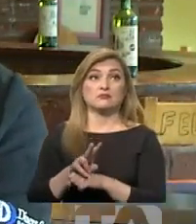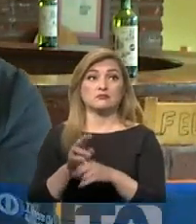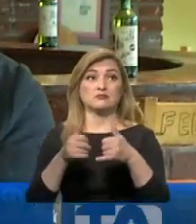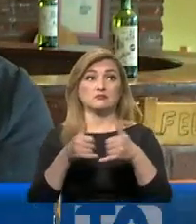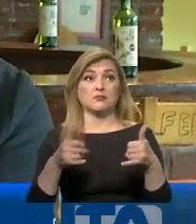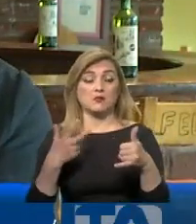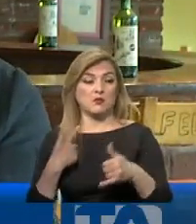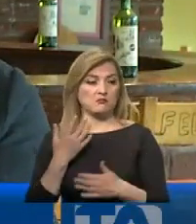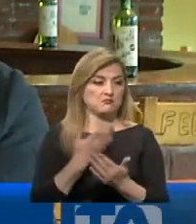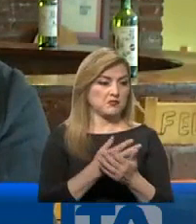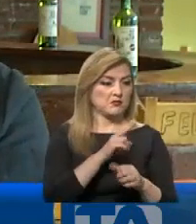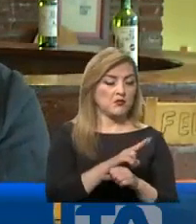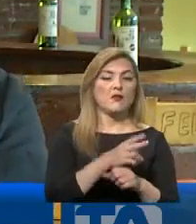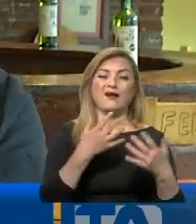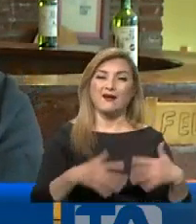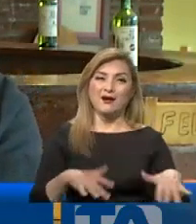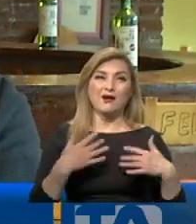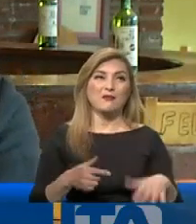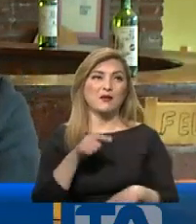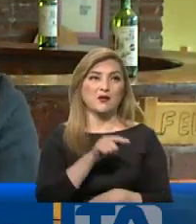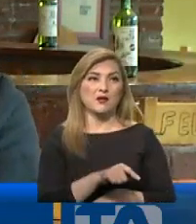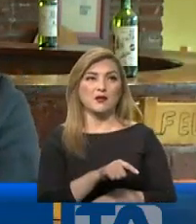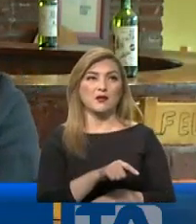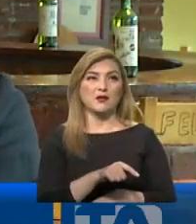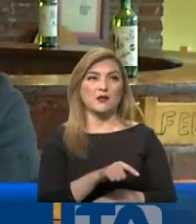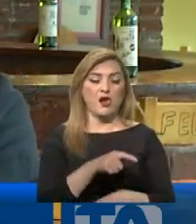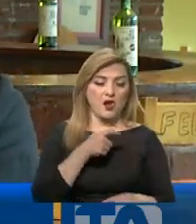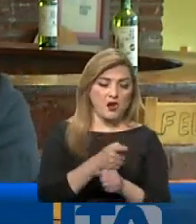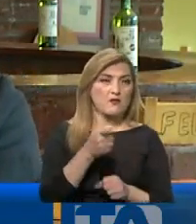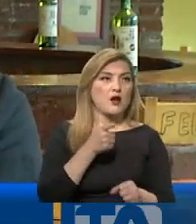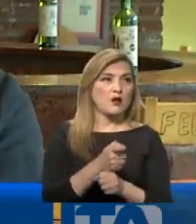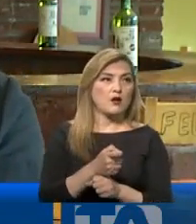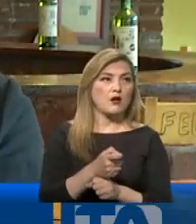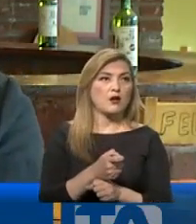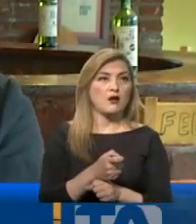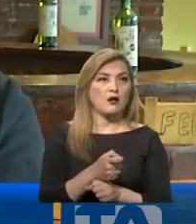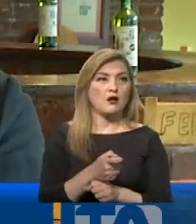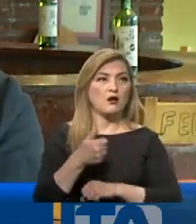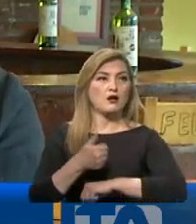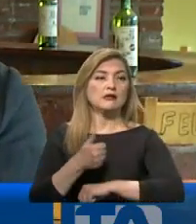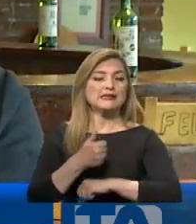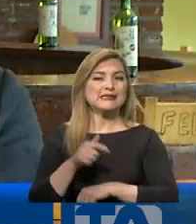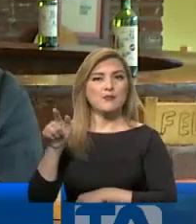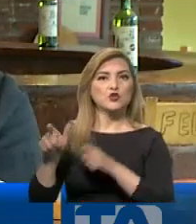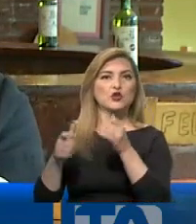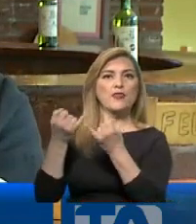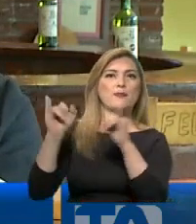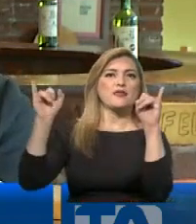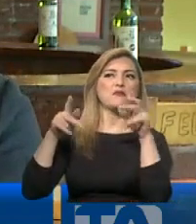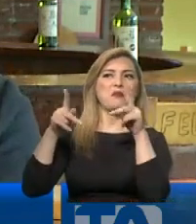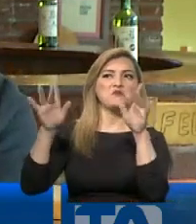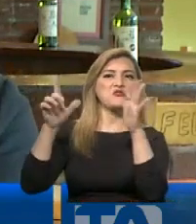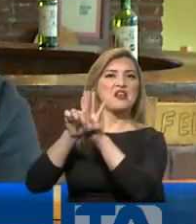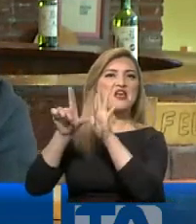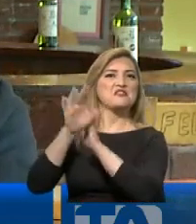nos hacen, que eso es lo más grave. Los formales estamos realmente acosados en muchos sectores por la autoridad, mientras el negocio informal,